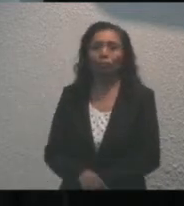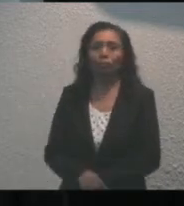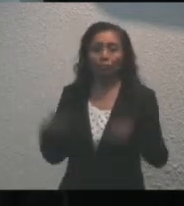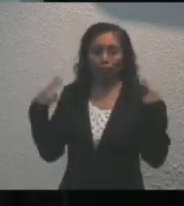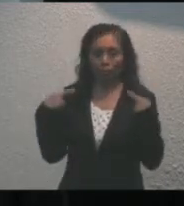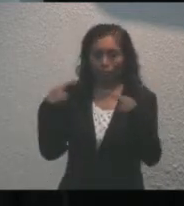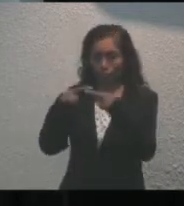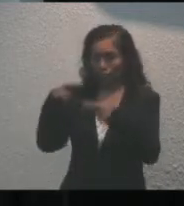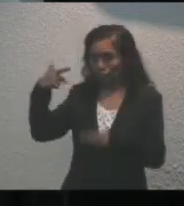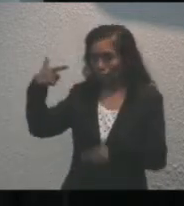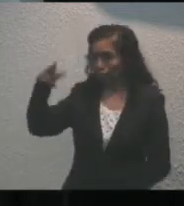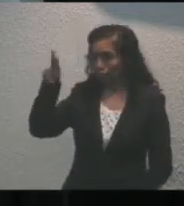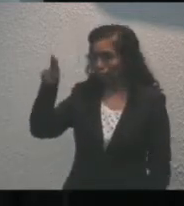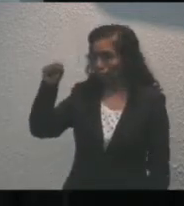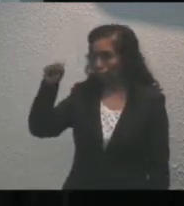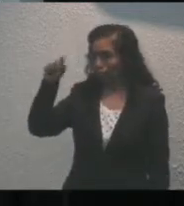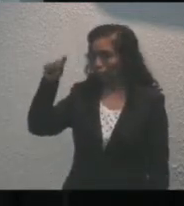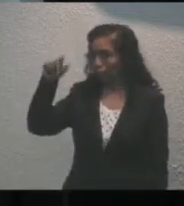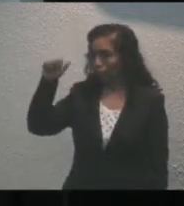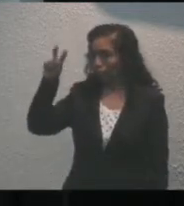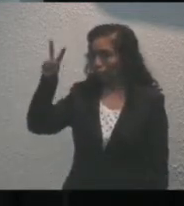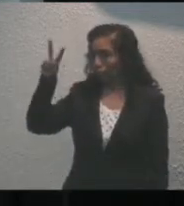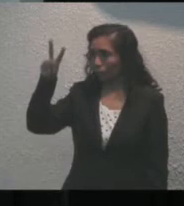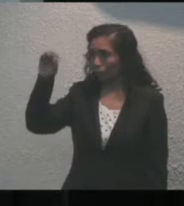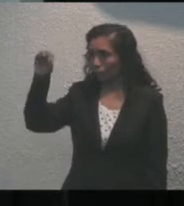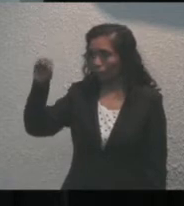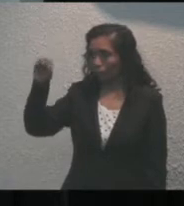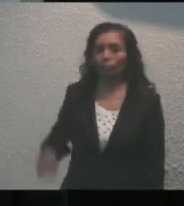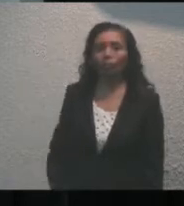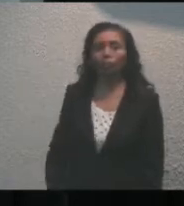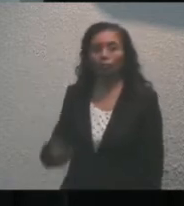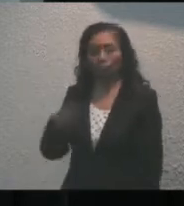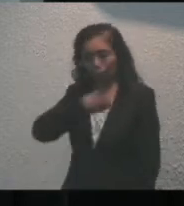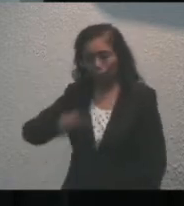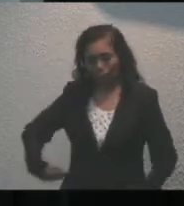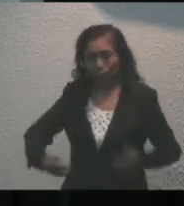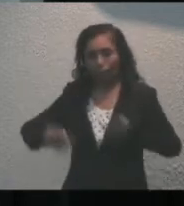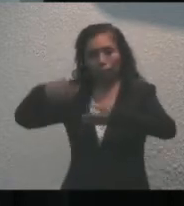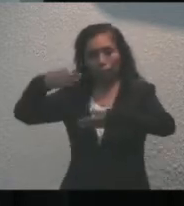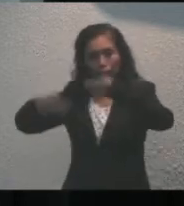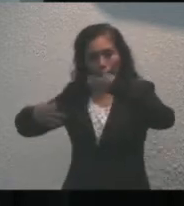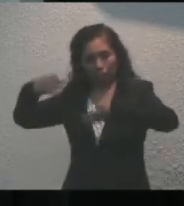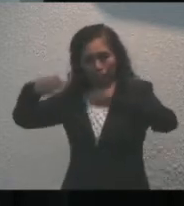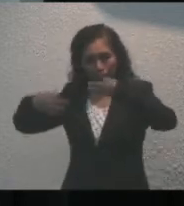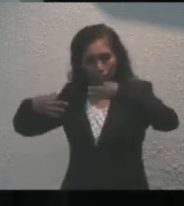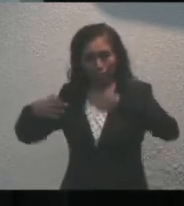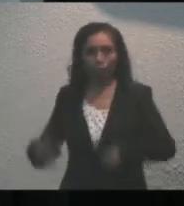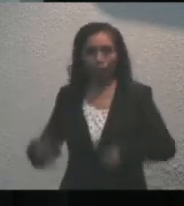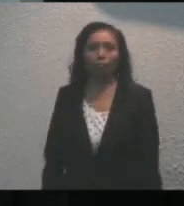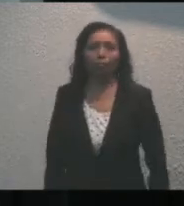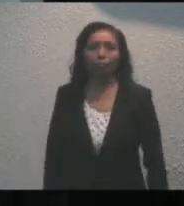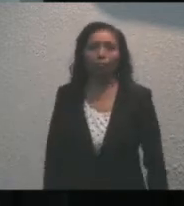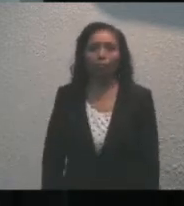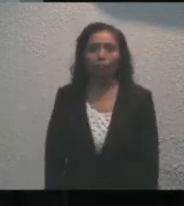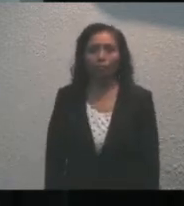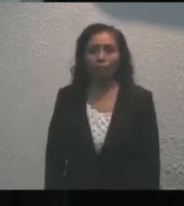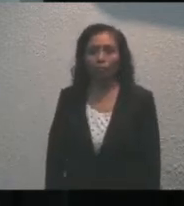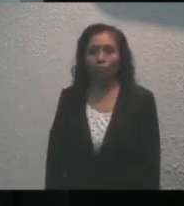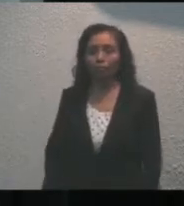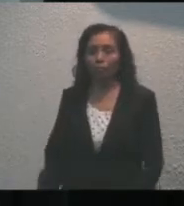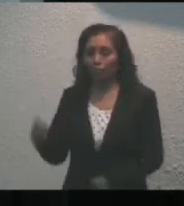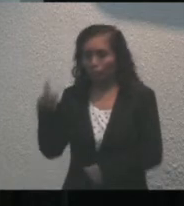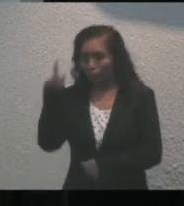maestro Gustavo Adolfo del Rosal Ricalde, magistrado presidente del Tribunal Superior de Justicia y del Consejo